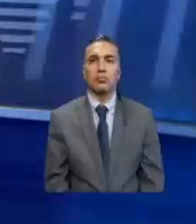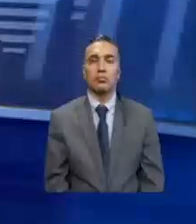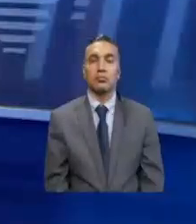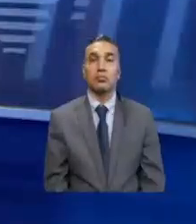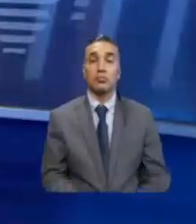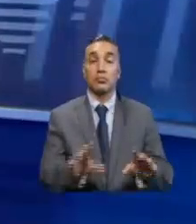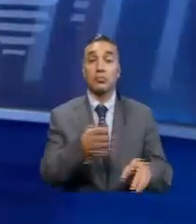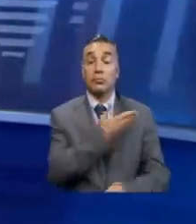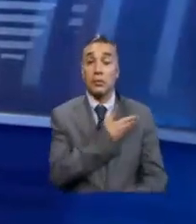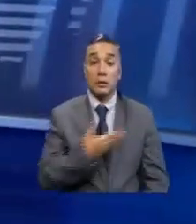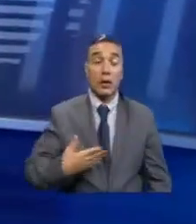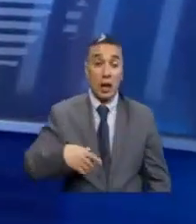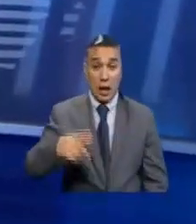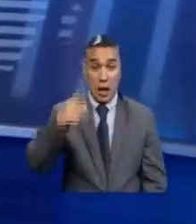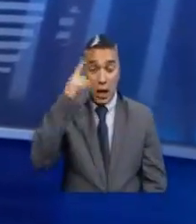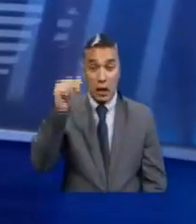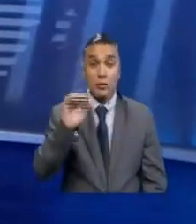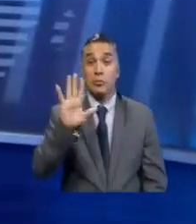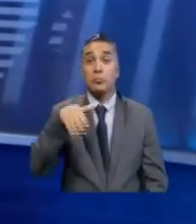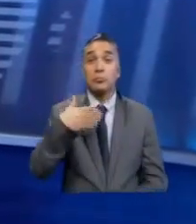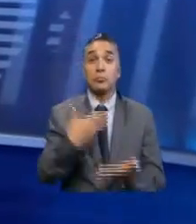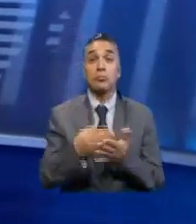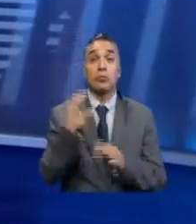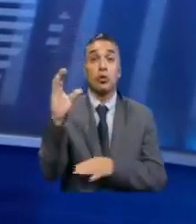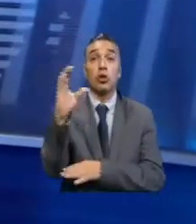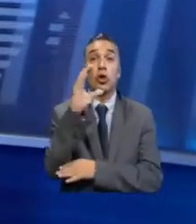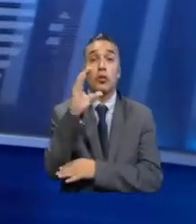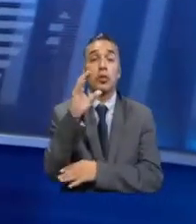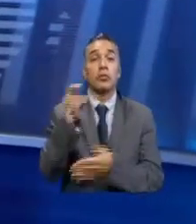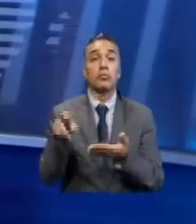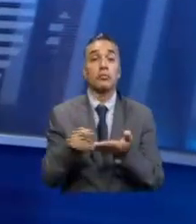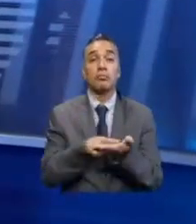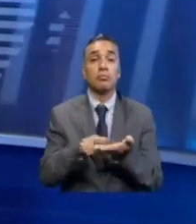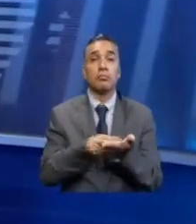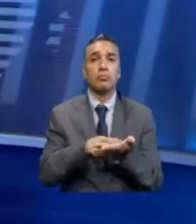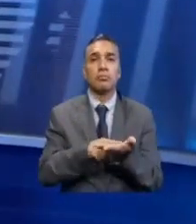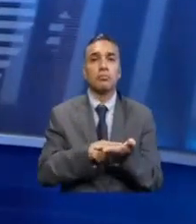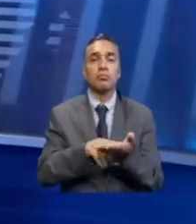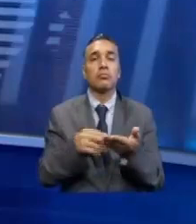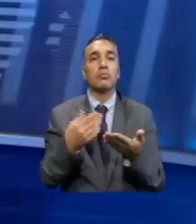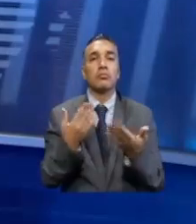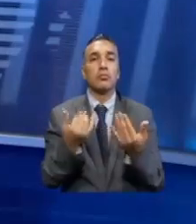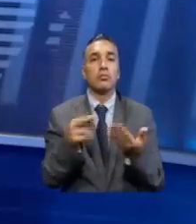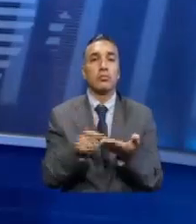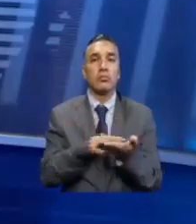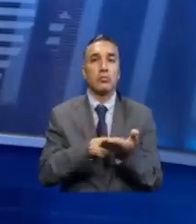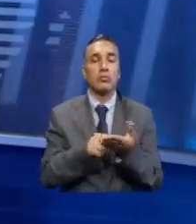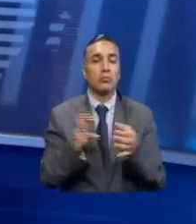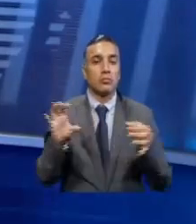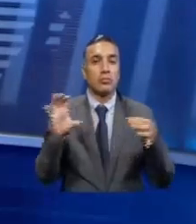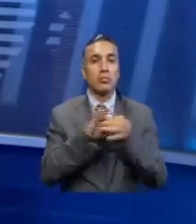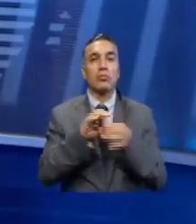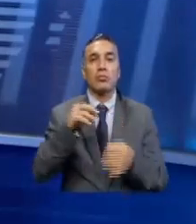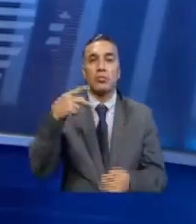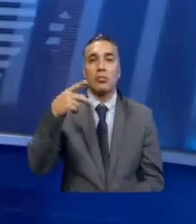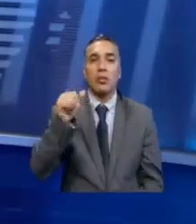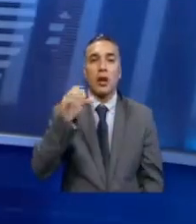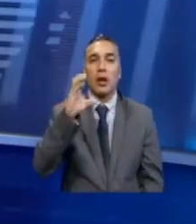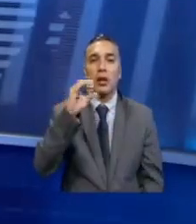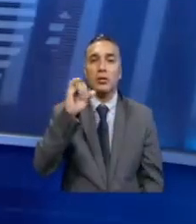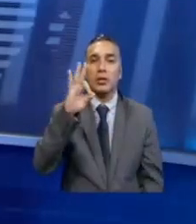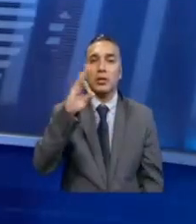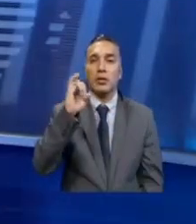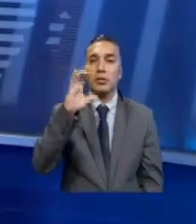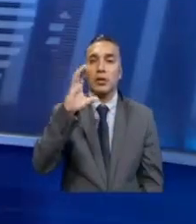Y el jefe de Estado, Guillermo Lasso, intervino en Colombia en la sesión plenaria en la 16ª cumbre de la Alianza del Pacífico,